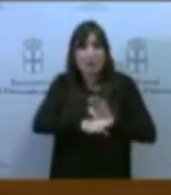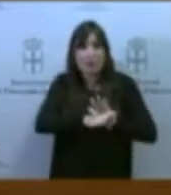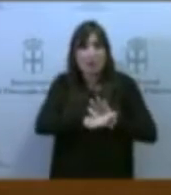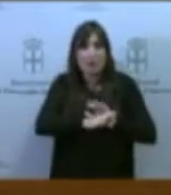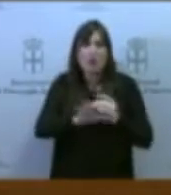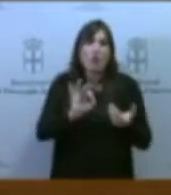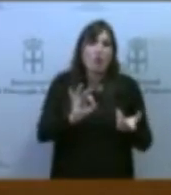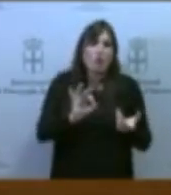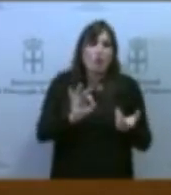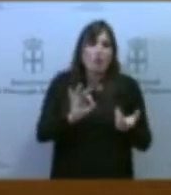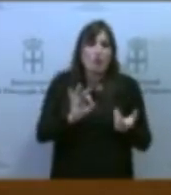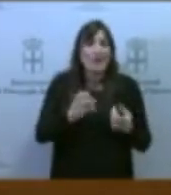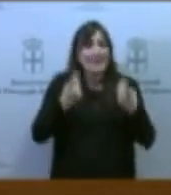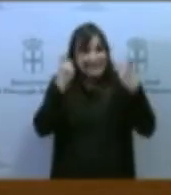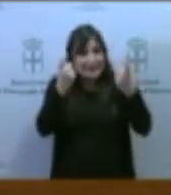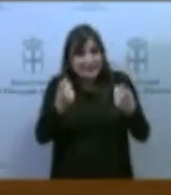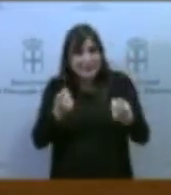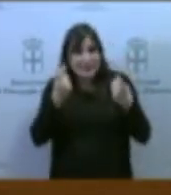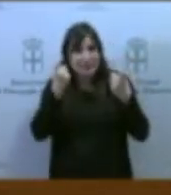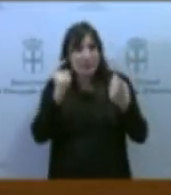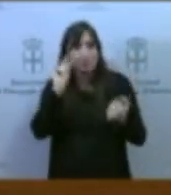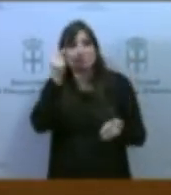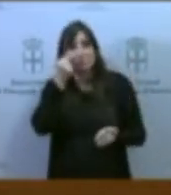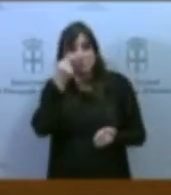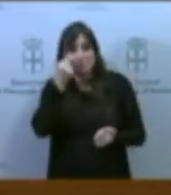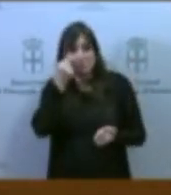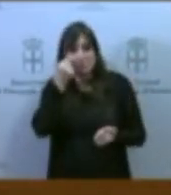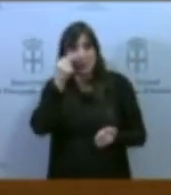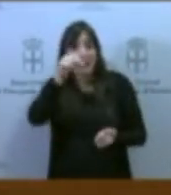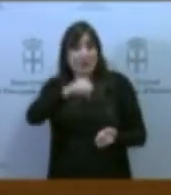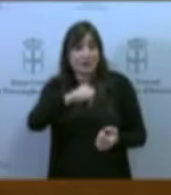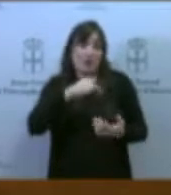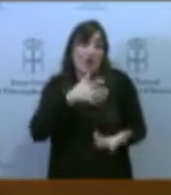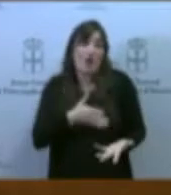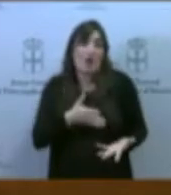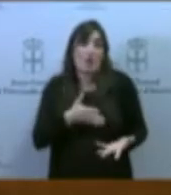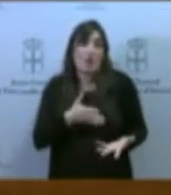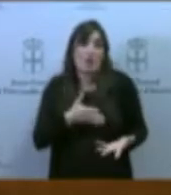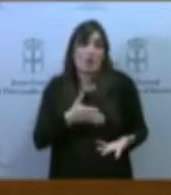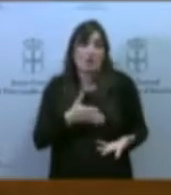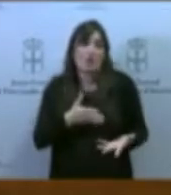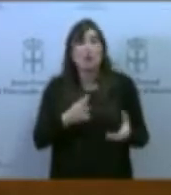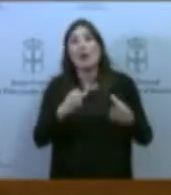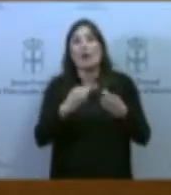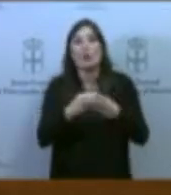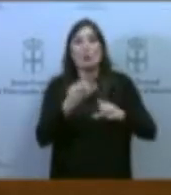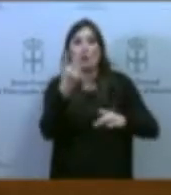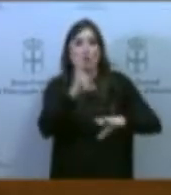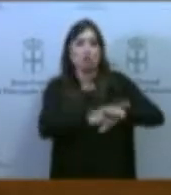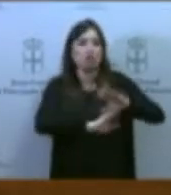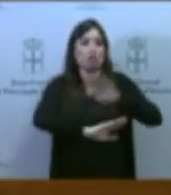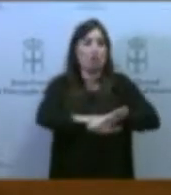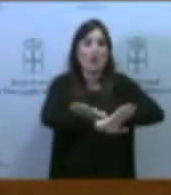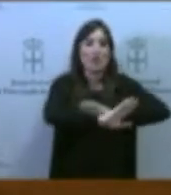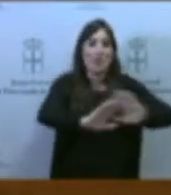darnos cuenta de que aquí, hoy día, acabóse el bipartidismo, acabáronse las imposiciones, la representación de la sociedad